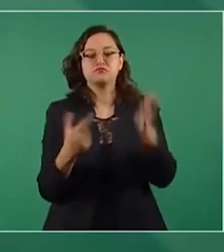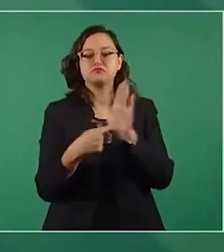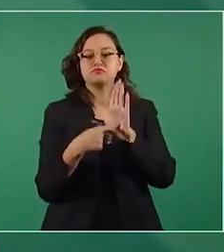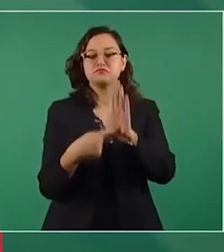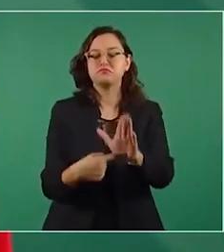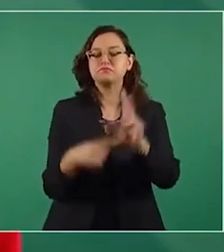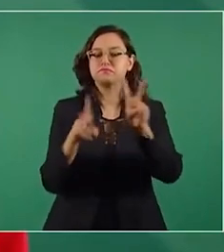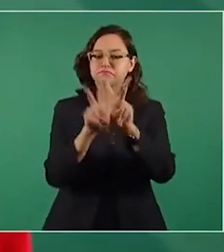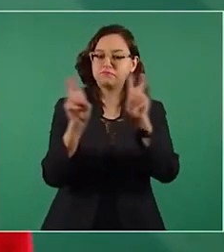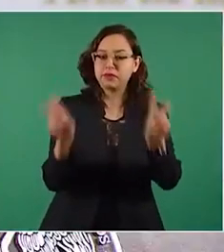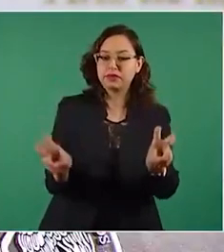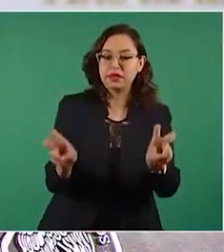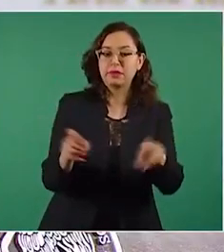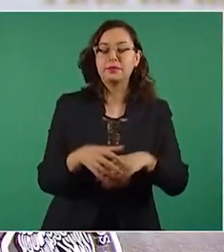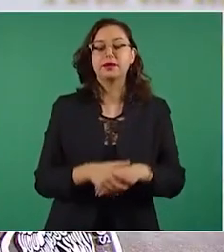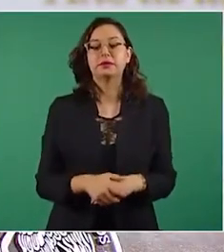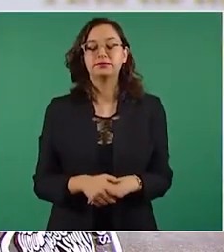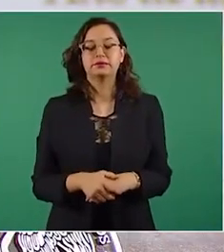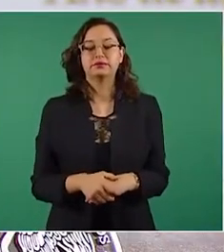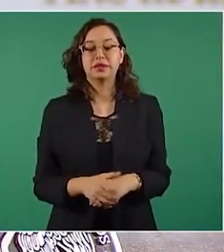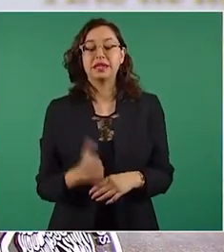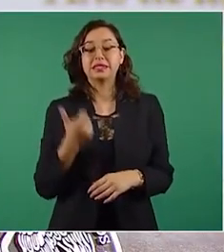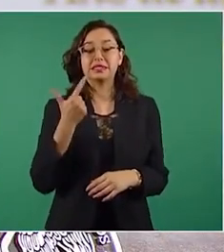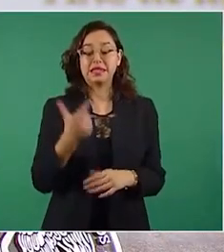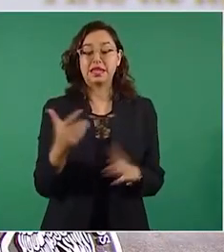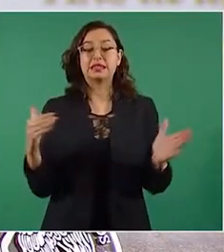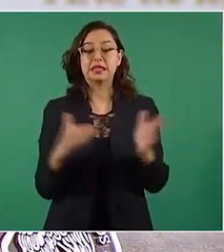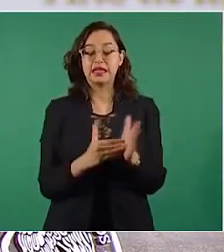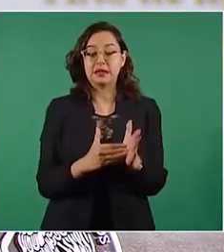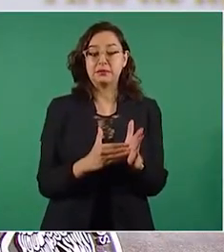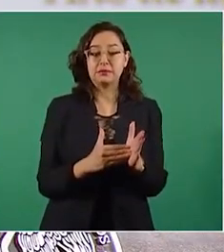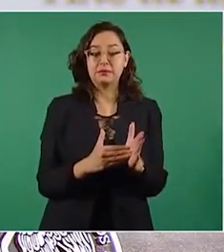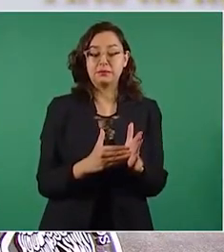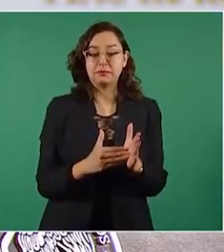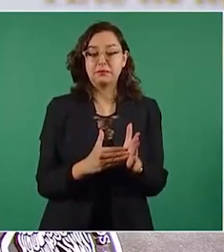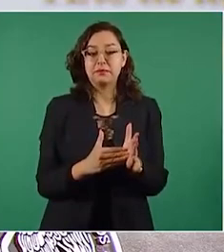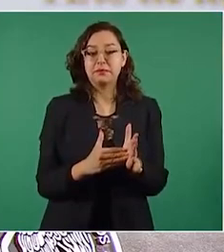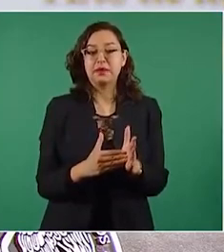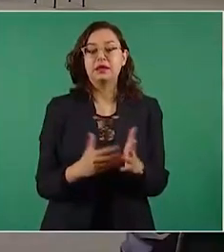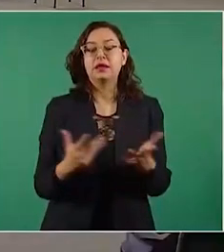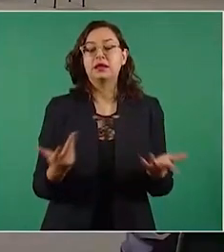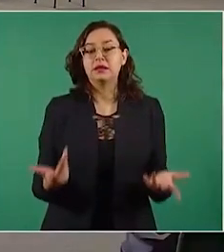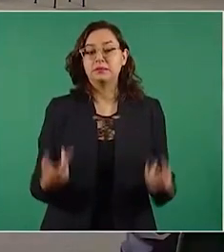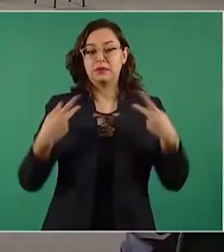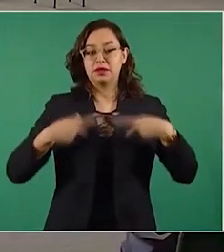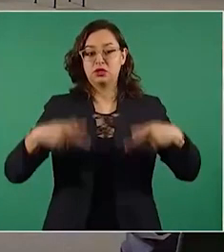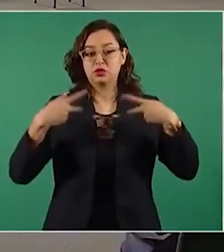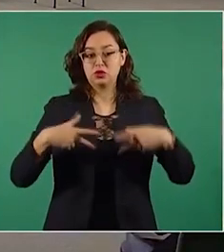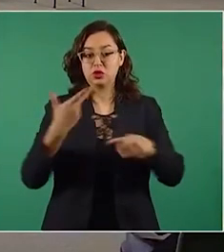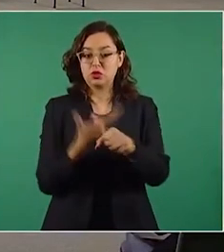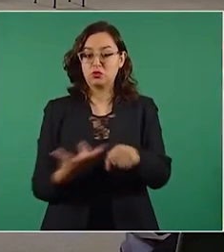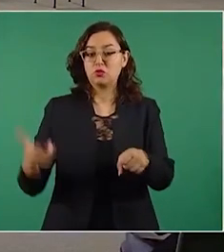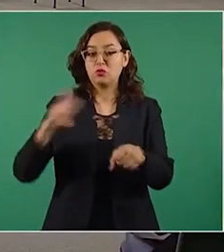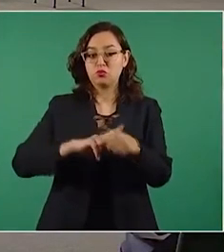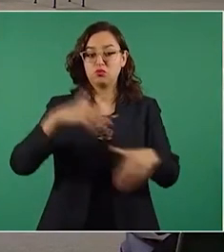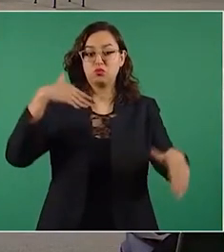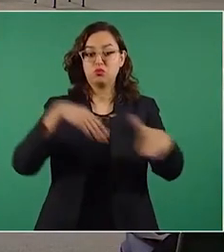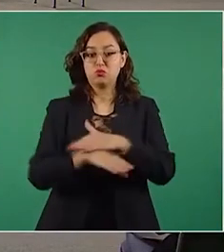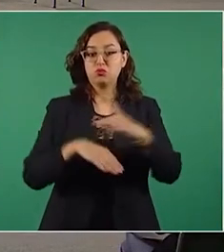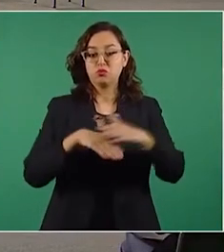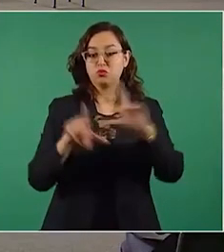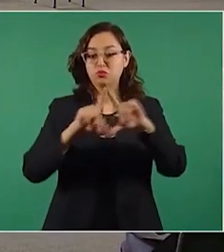tema. De 7.605 hospitalizados que había el día de ayer en todo el país, solo